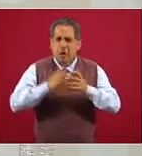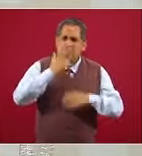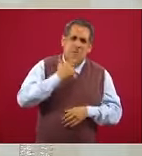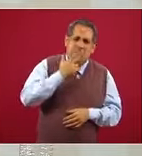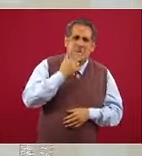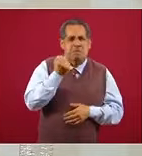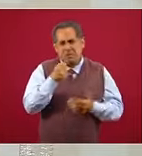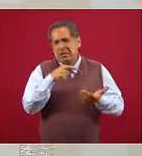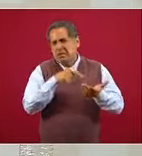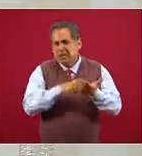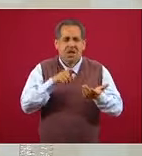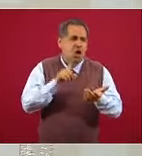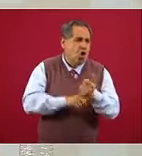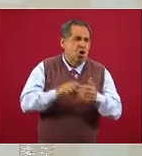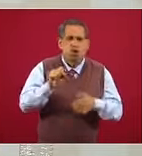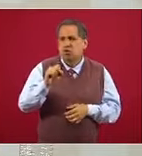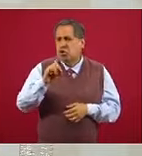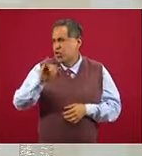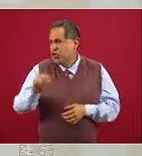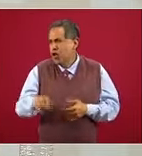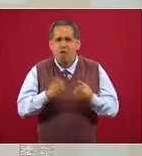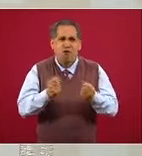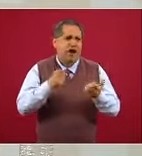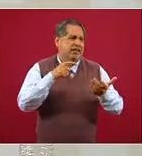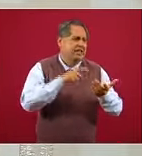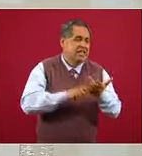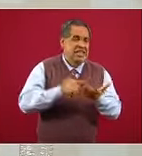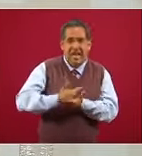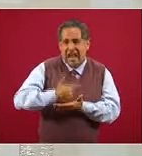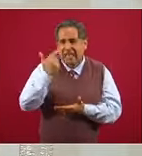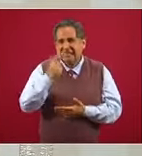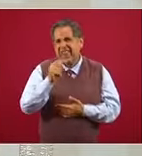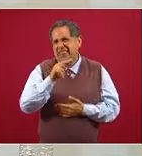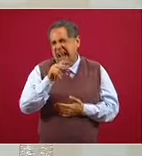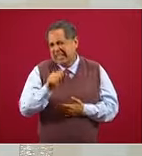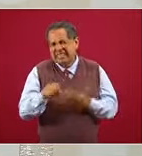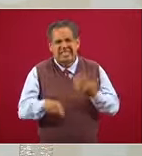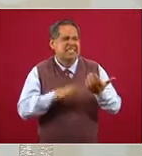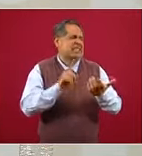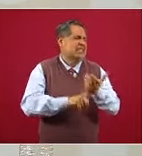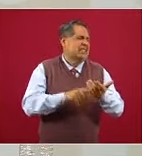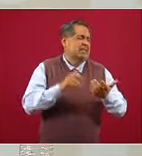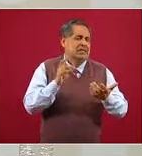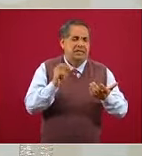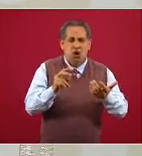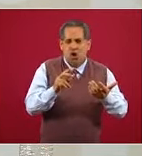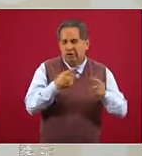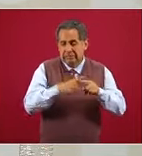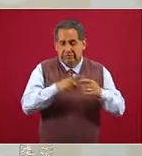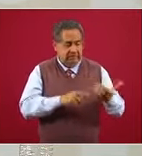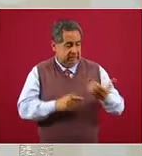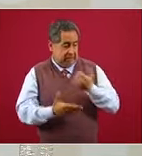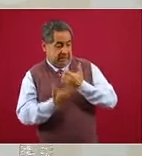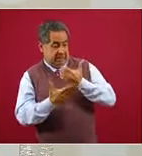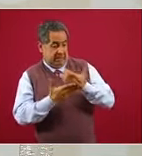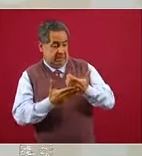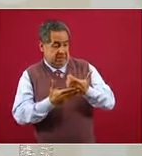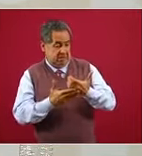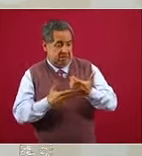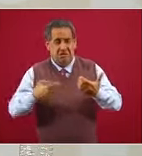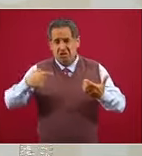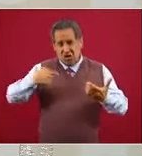en azúcares, alto en sodio, alto en grasas trans, alto en grasas de todo, si yo